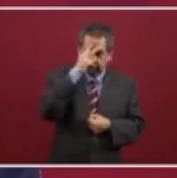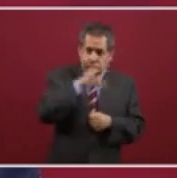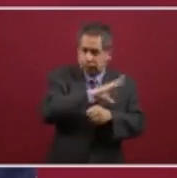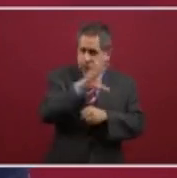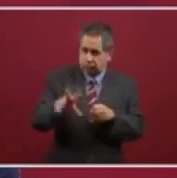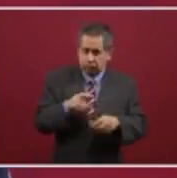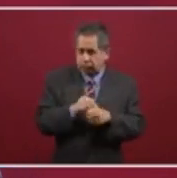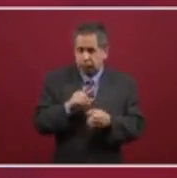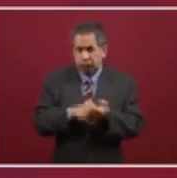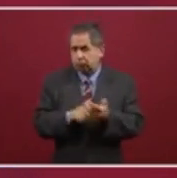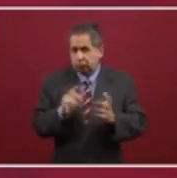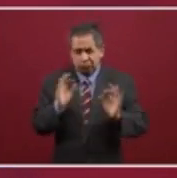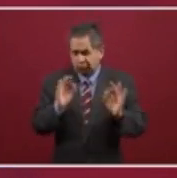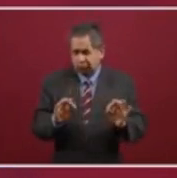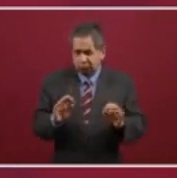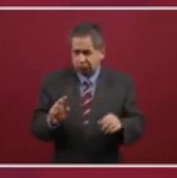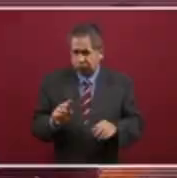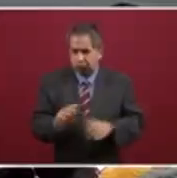Son